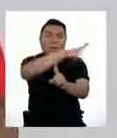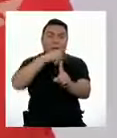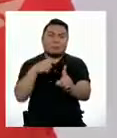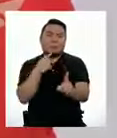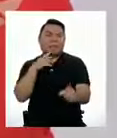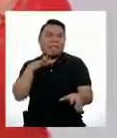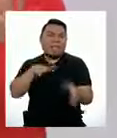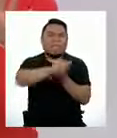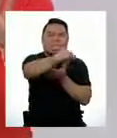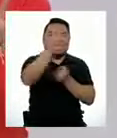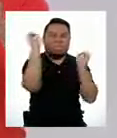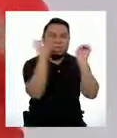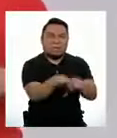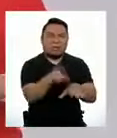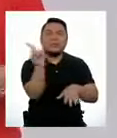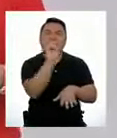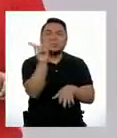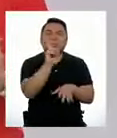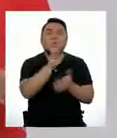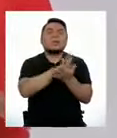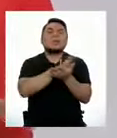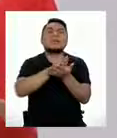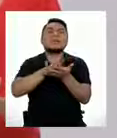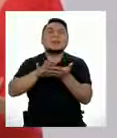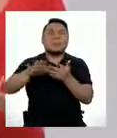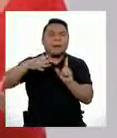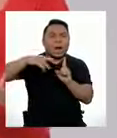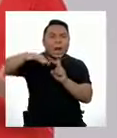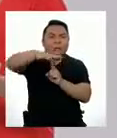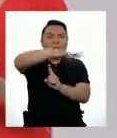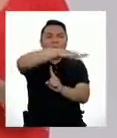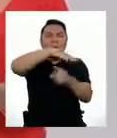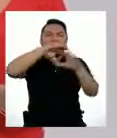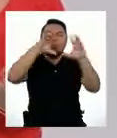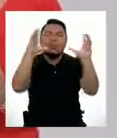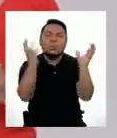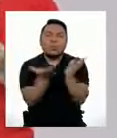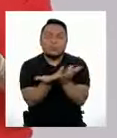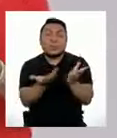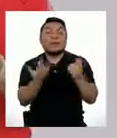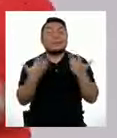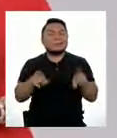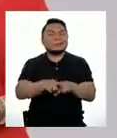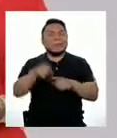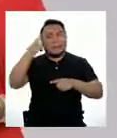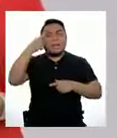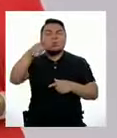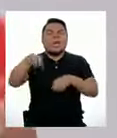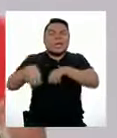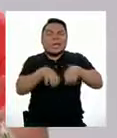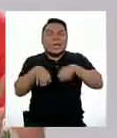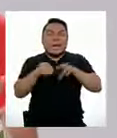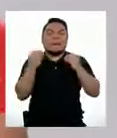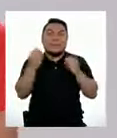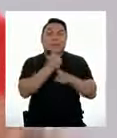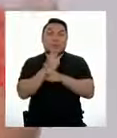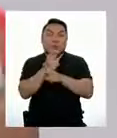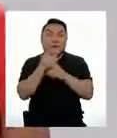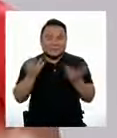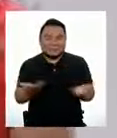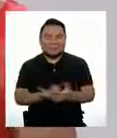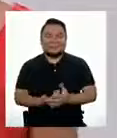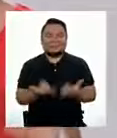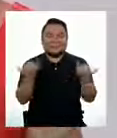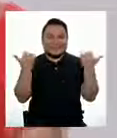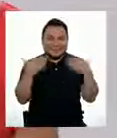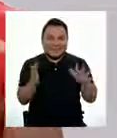no contaminarlo. Y también para luego proponer acciones concretas que podamos hacer para cuidar nuestro medio ambiente. Ahora sí,